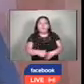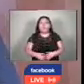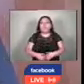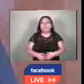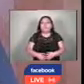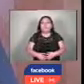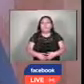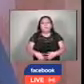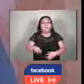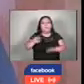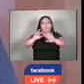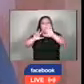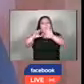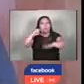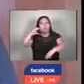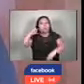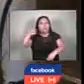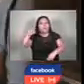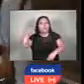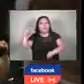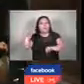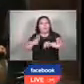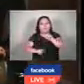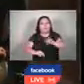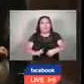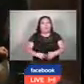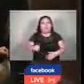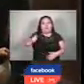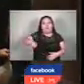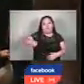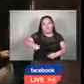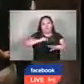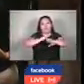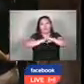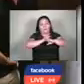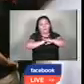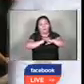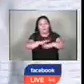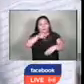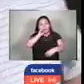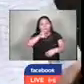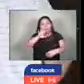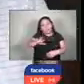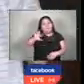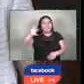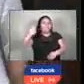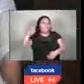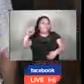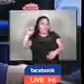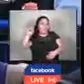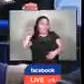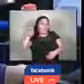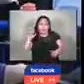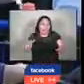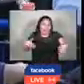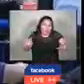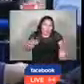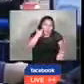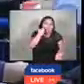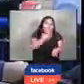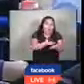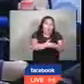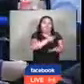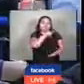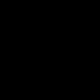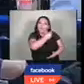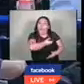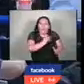Un poco más de 800 mil dólares. Además, los defensores sostienen que la Fiscalía General de la República carece de pruebas para demostrar la